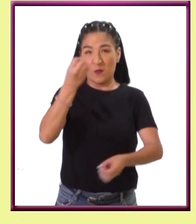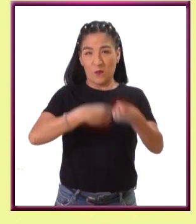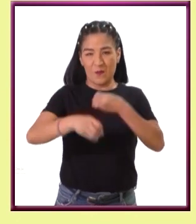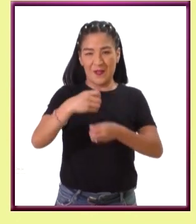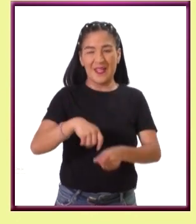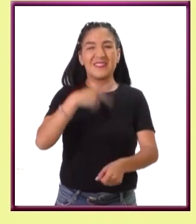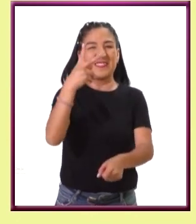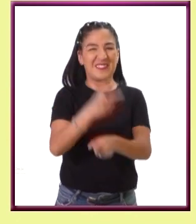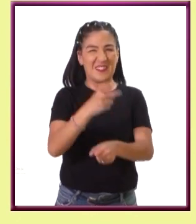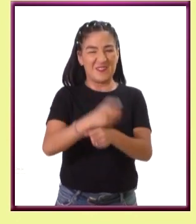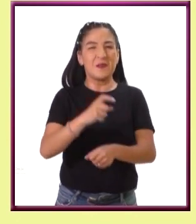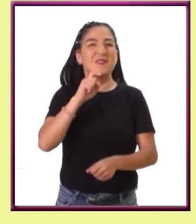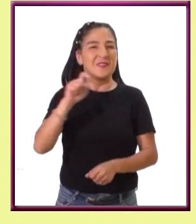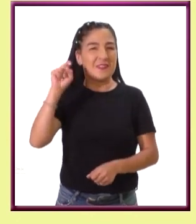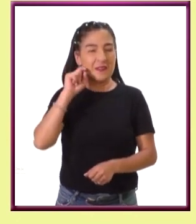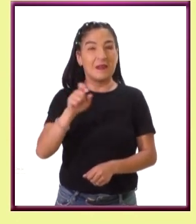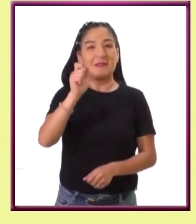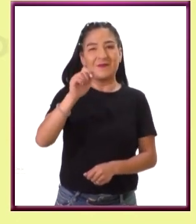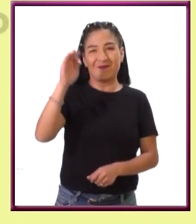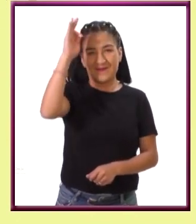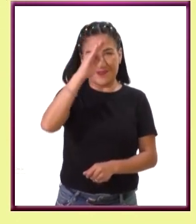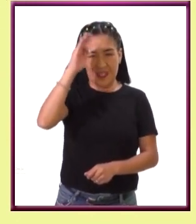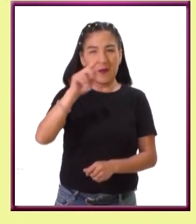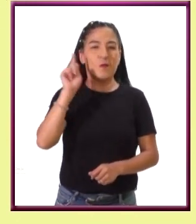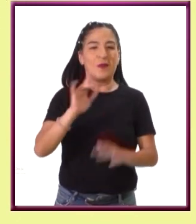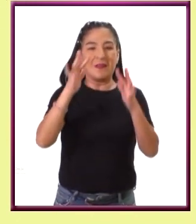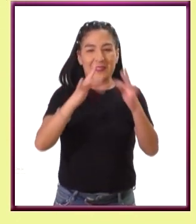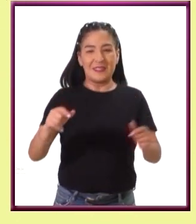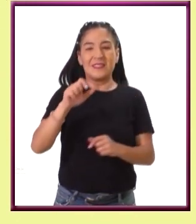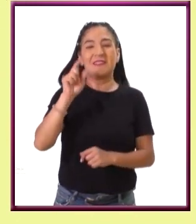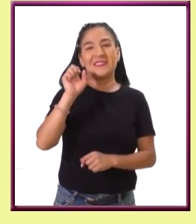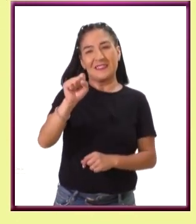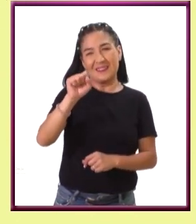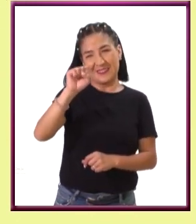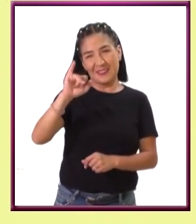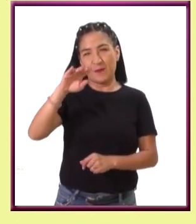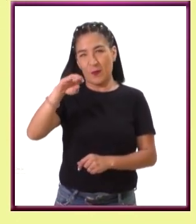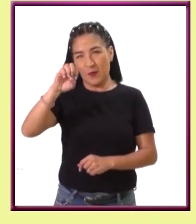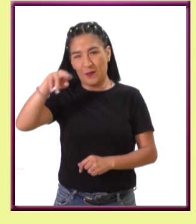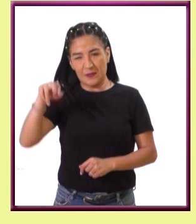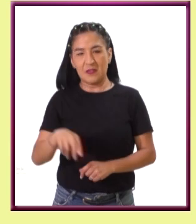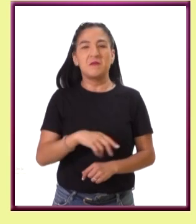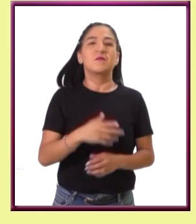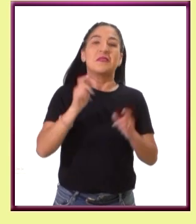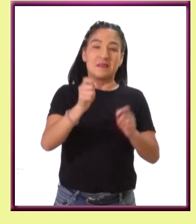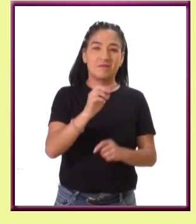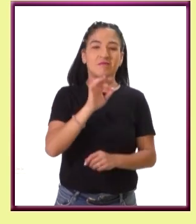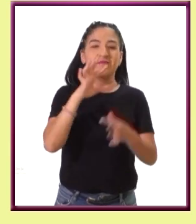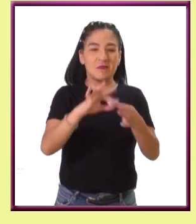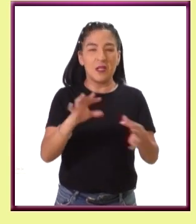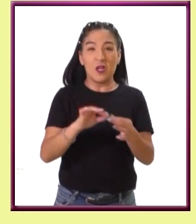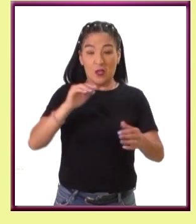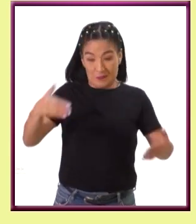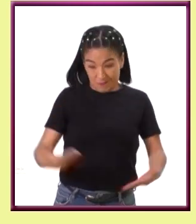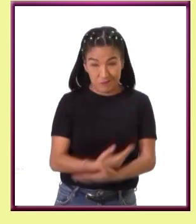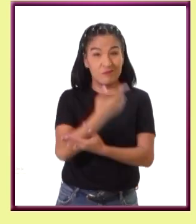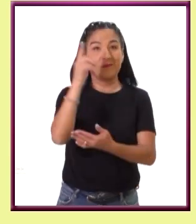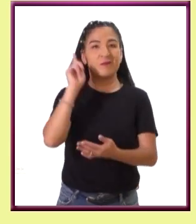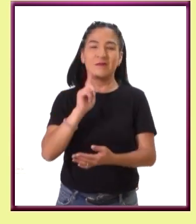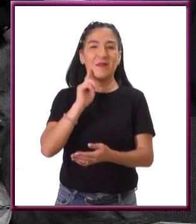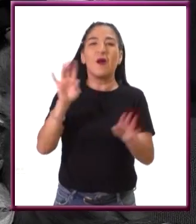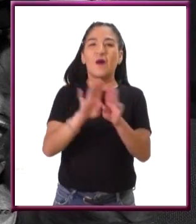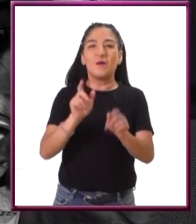En la obra El segundo sexo, la filósofa francesa Simone de Beauvoir declara: no se nace mujer, se llega a